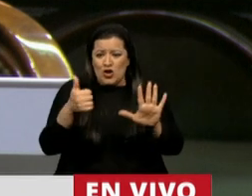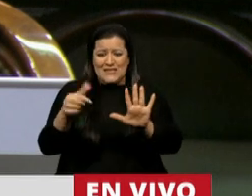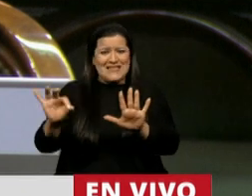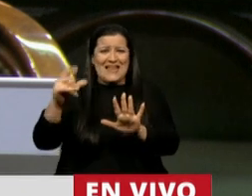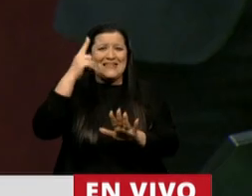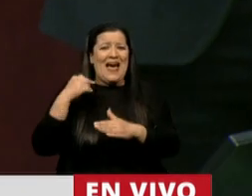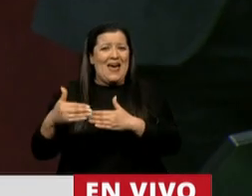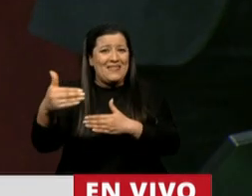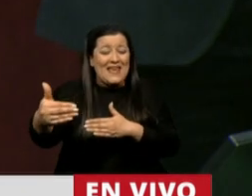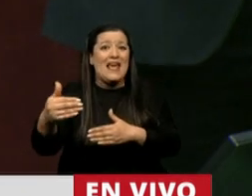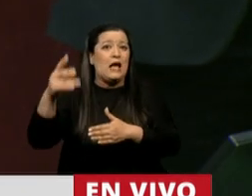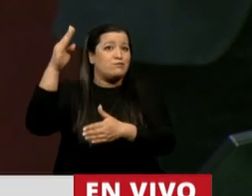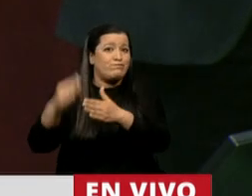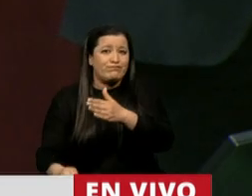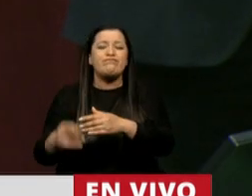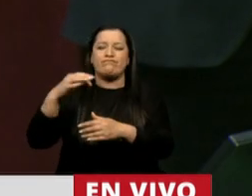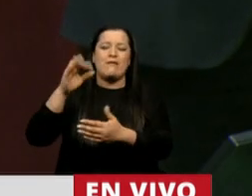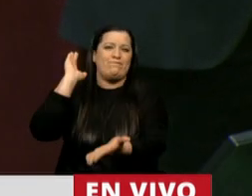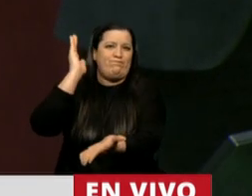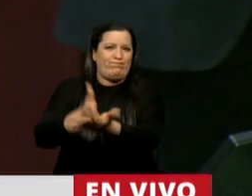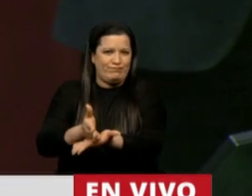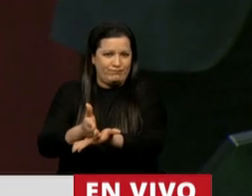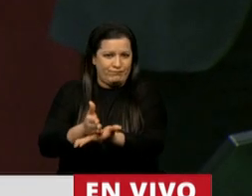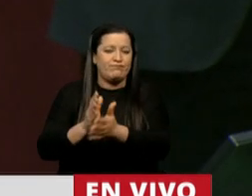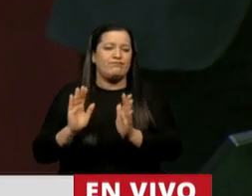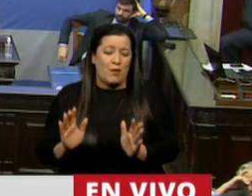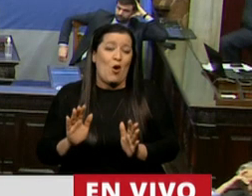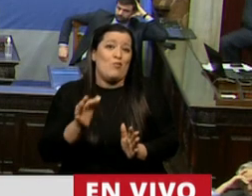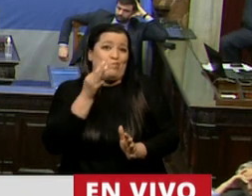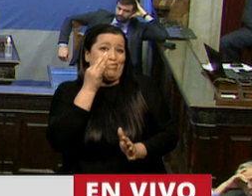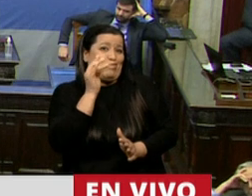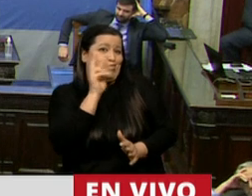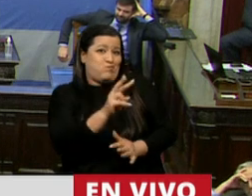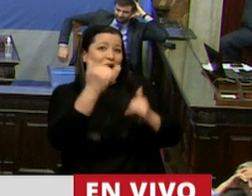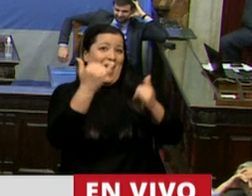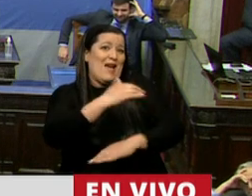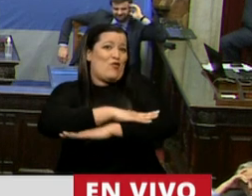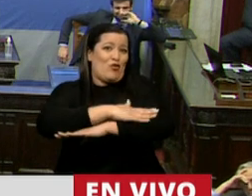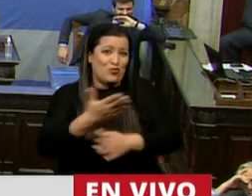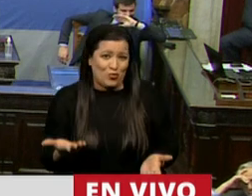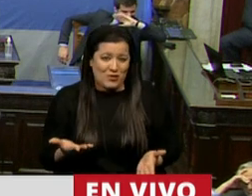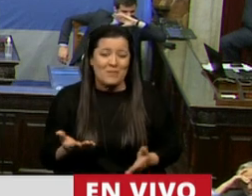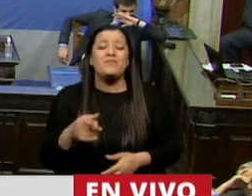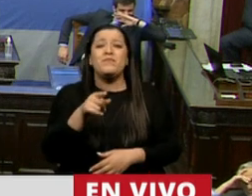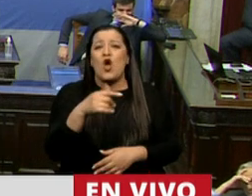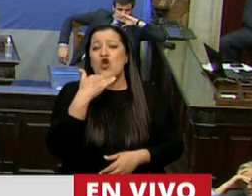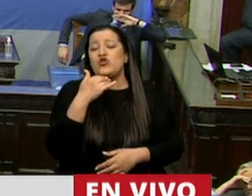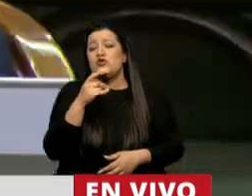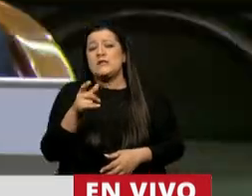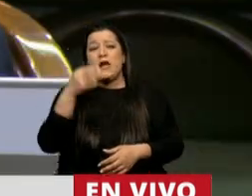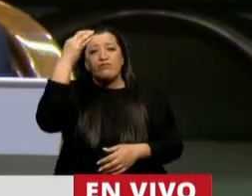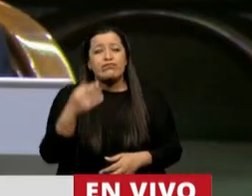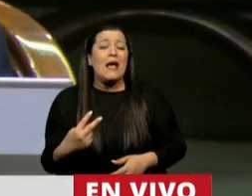y no forma inmediata se aplicara la máxima sanción frente a las evidencias que significaba no sé si el término Exacto